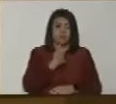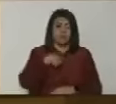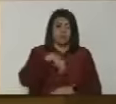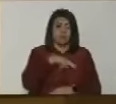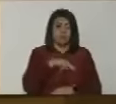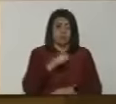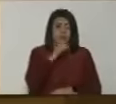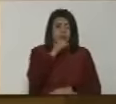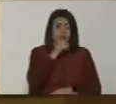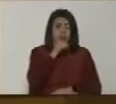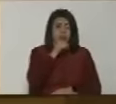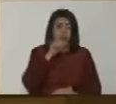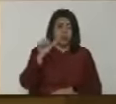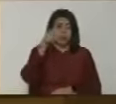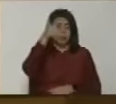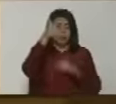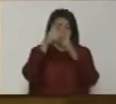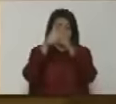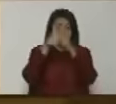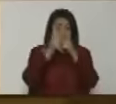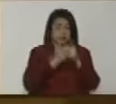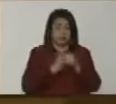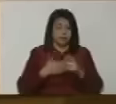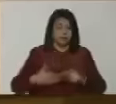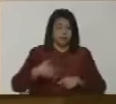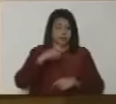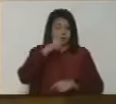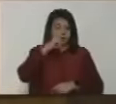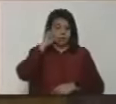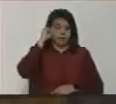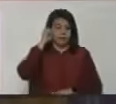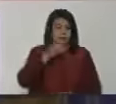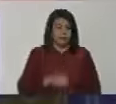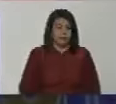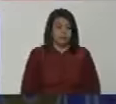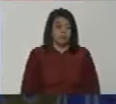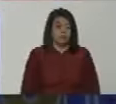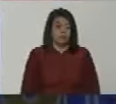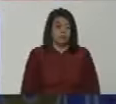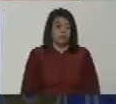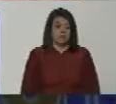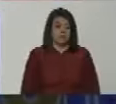nuestro abuelo mayor, el presidente Nicolás Maduro.